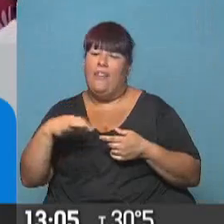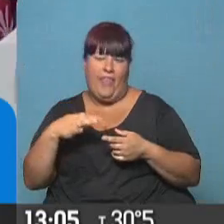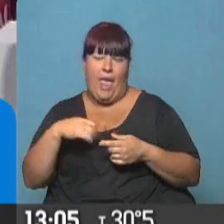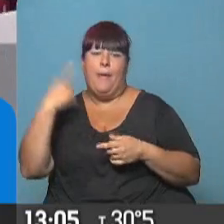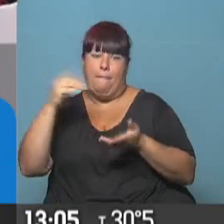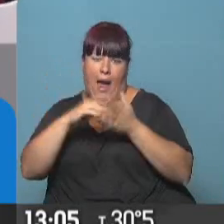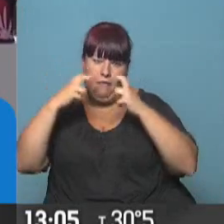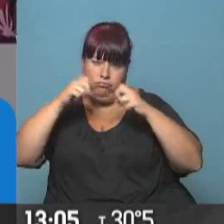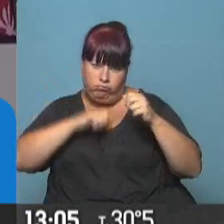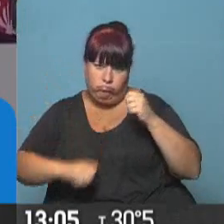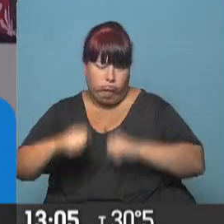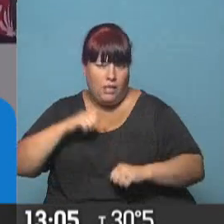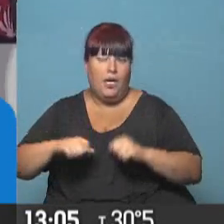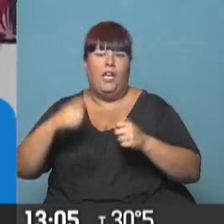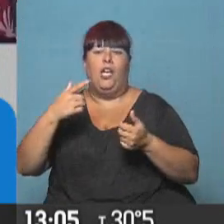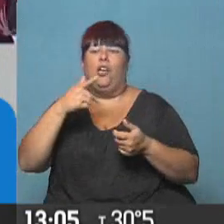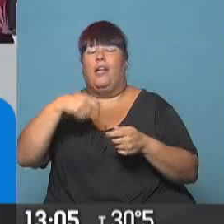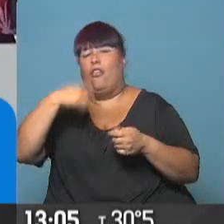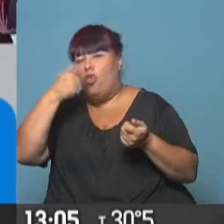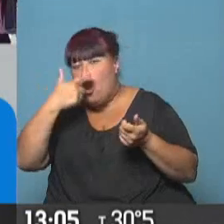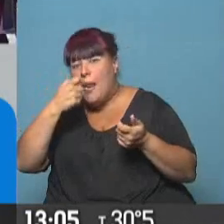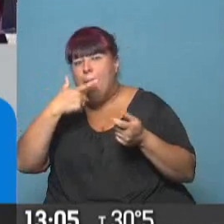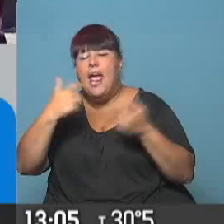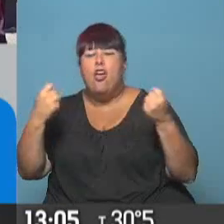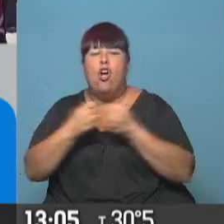otras pericias, como por ejemplo pericias tóxicas y un